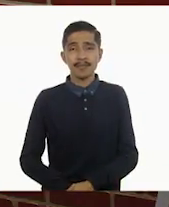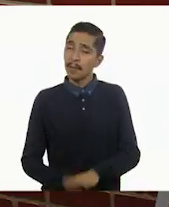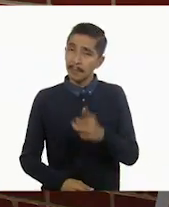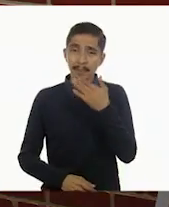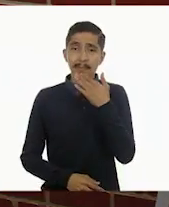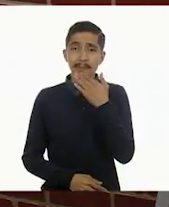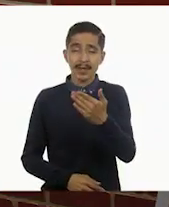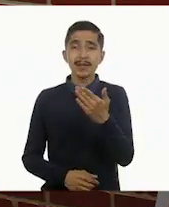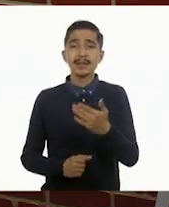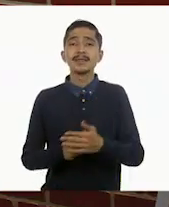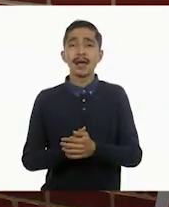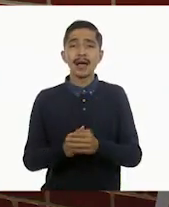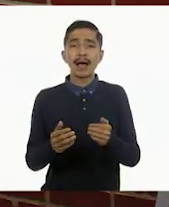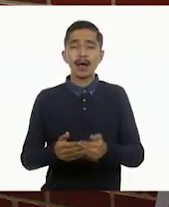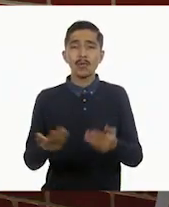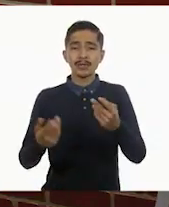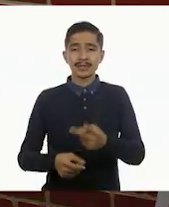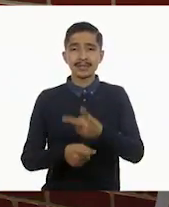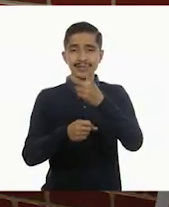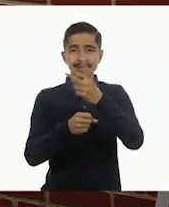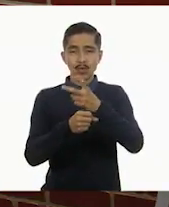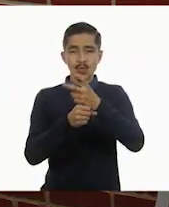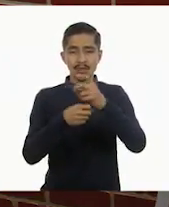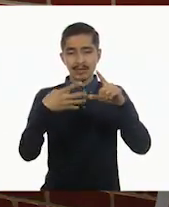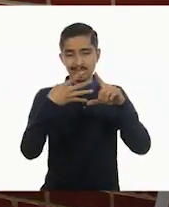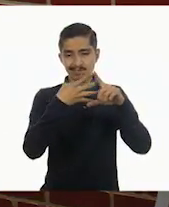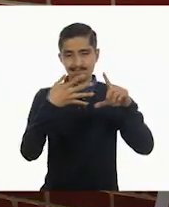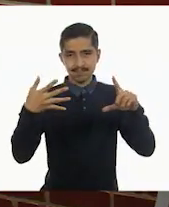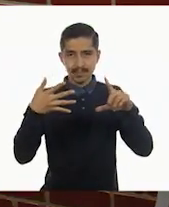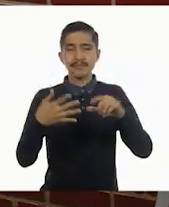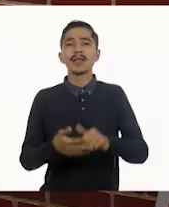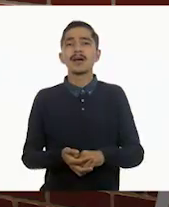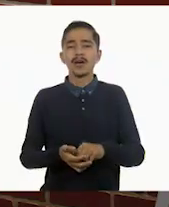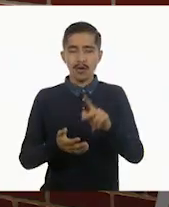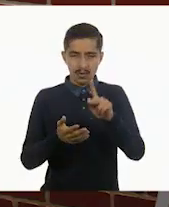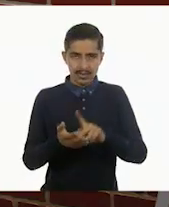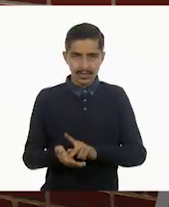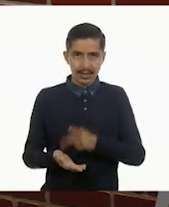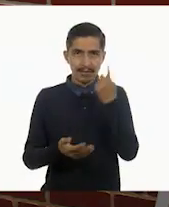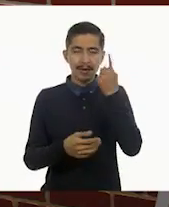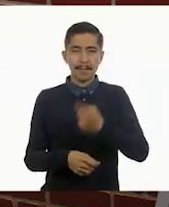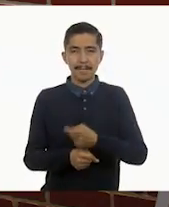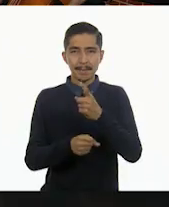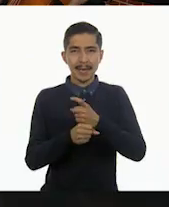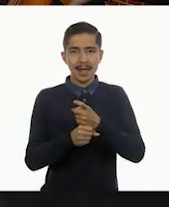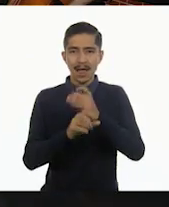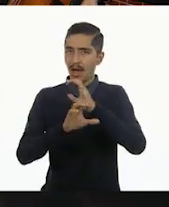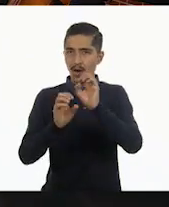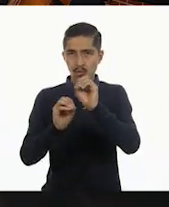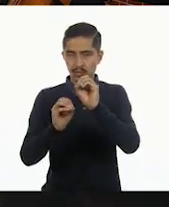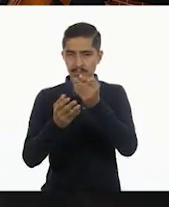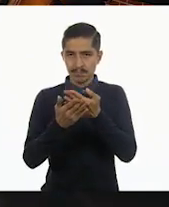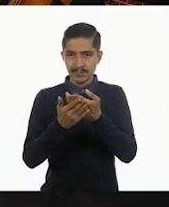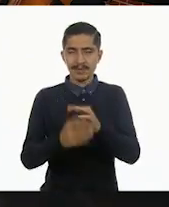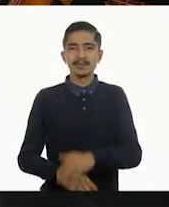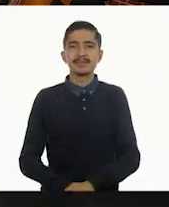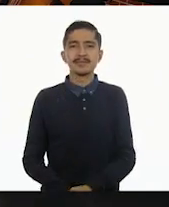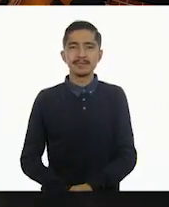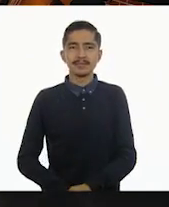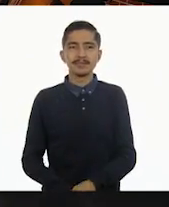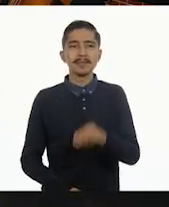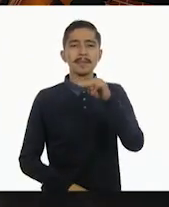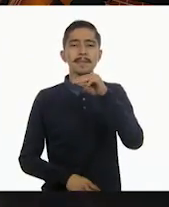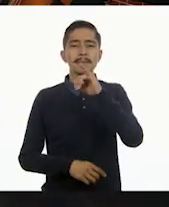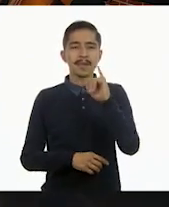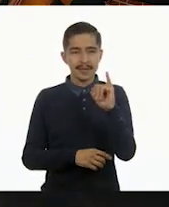Muy bien, vamos con la segunda frase. Leamos otra vez, primero sin entonar. Tres y